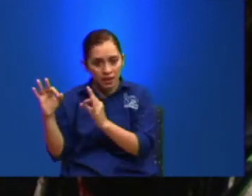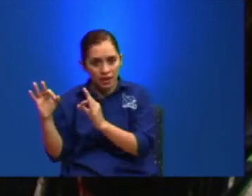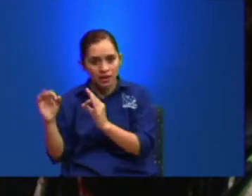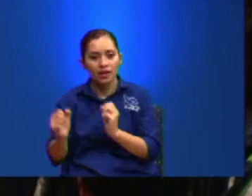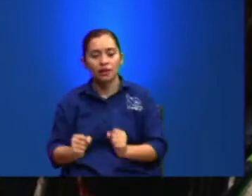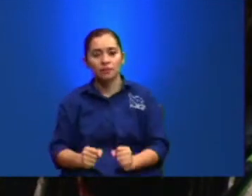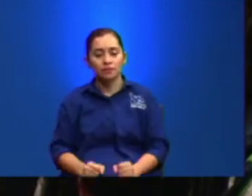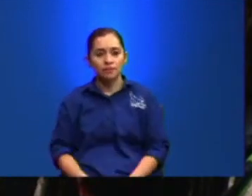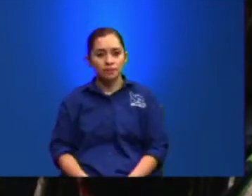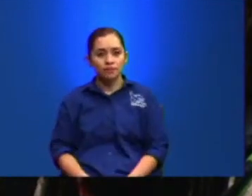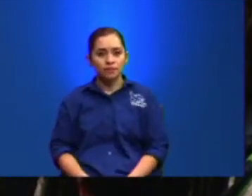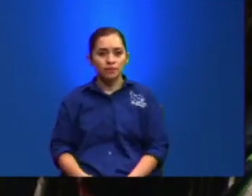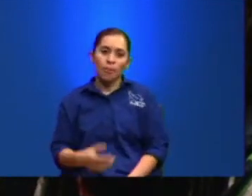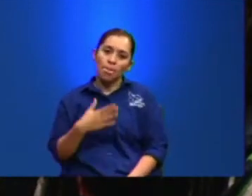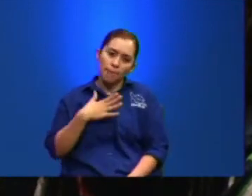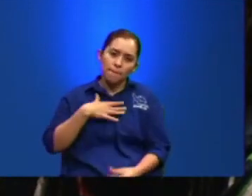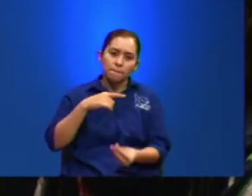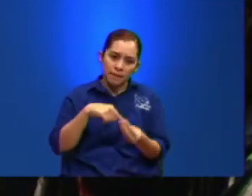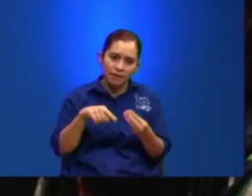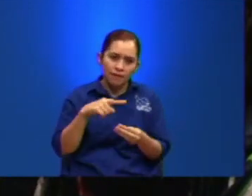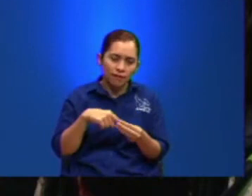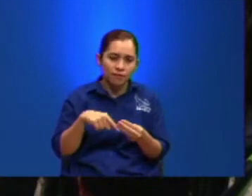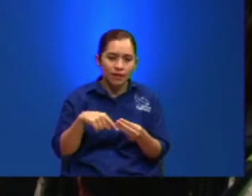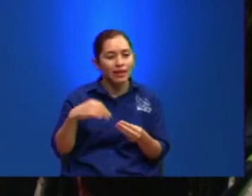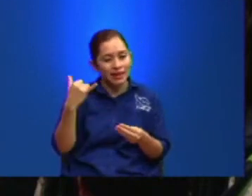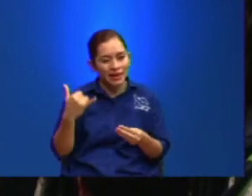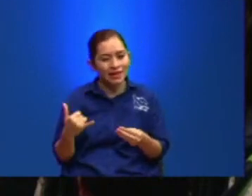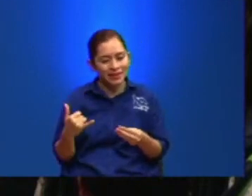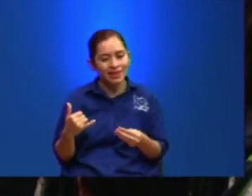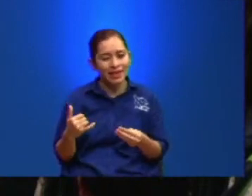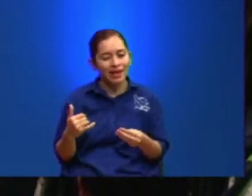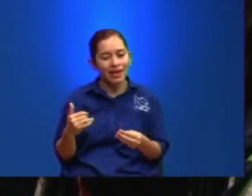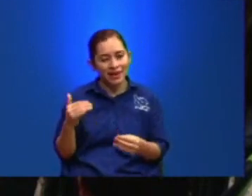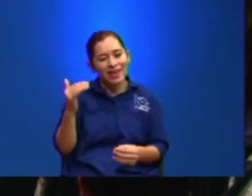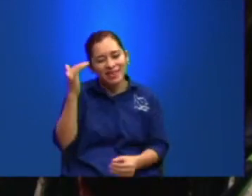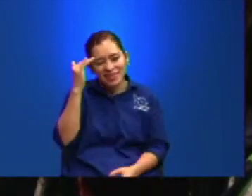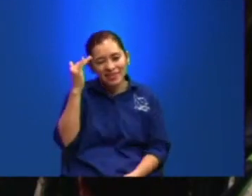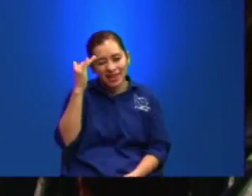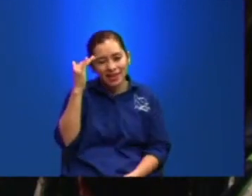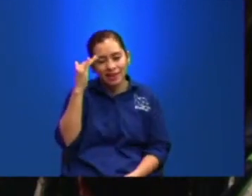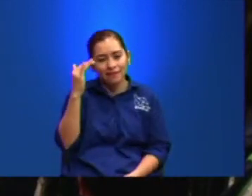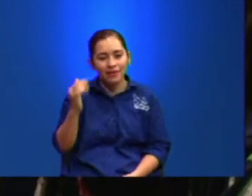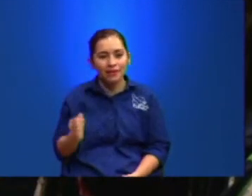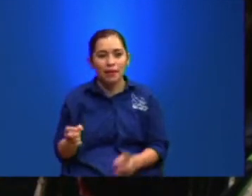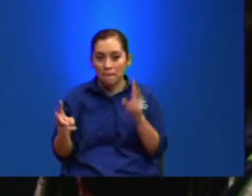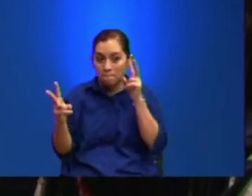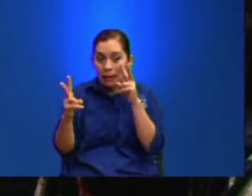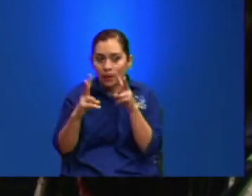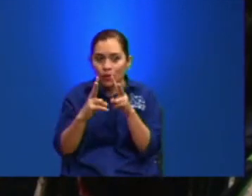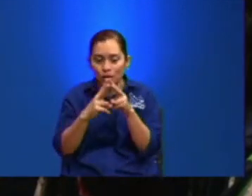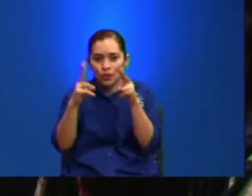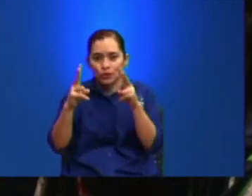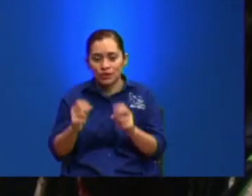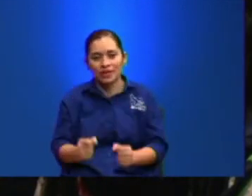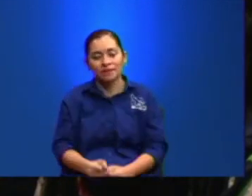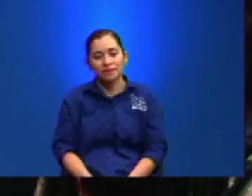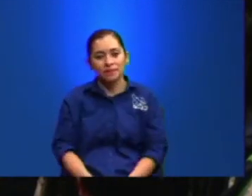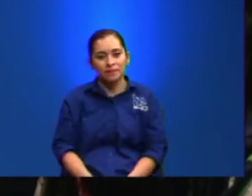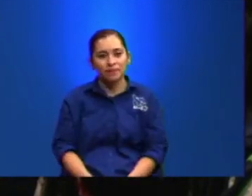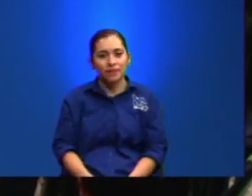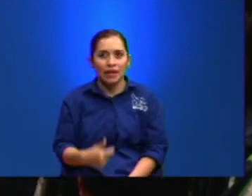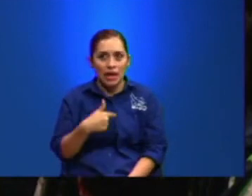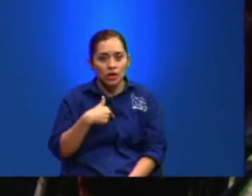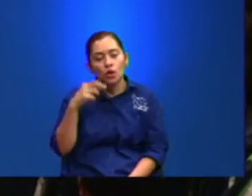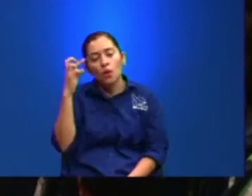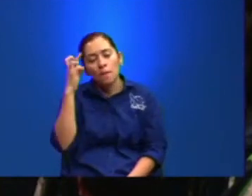a mi familia más o menos me controlo porque dicen y ahorita está pensando en